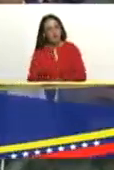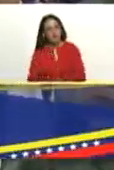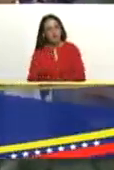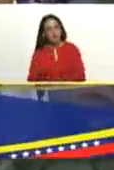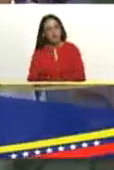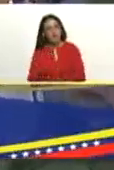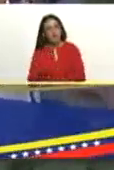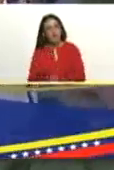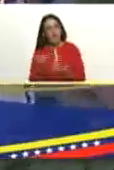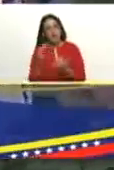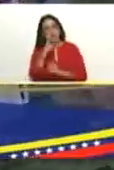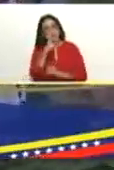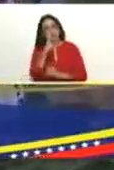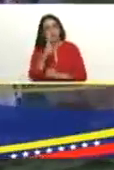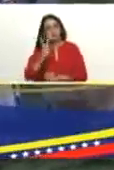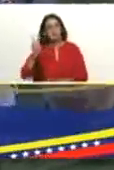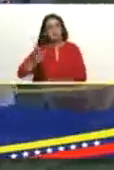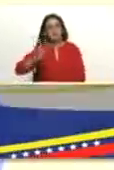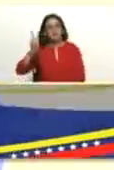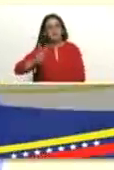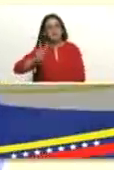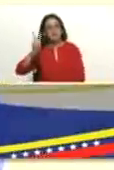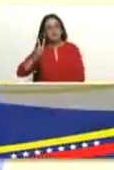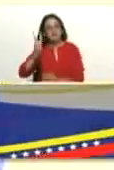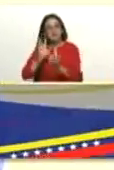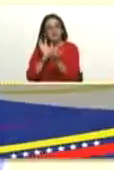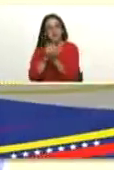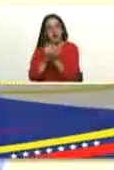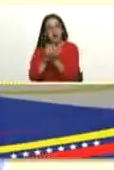Y vámonos directo al valle, allá en Margarita.